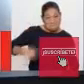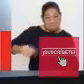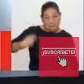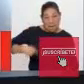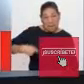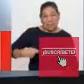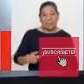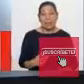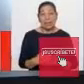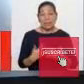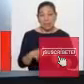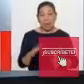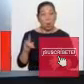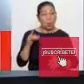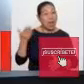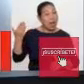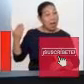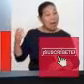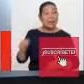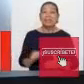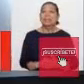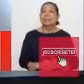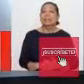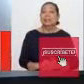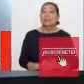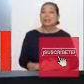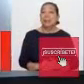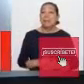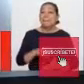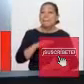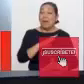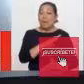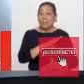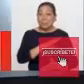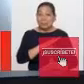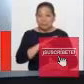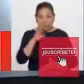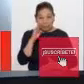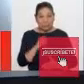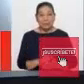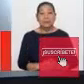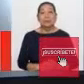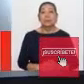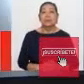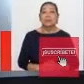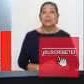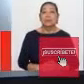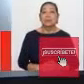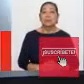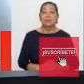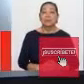que ya se ha utilizado anteriormente por parte del Ministerio del Interior.